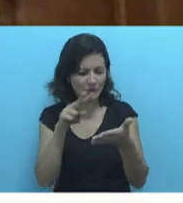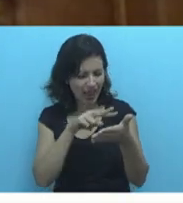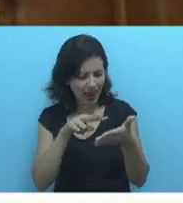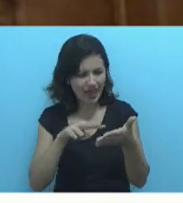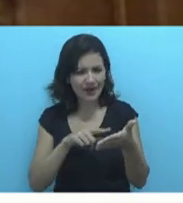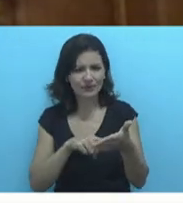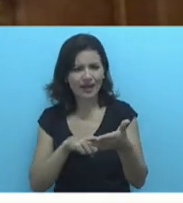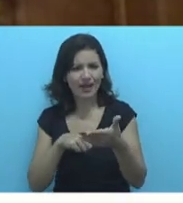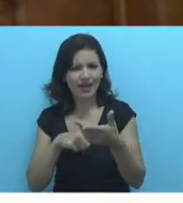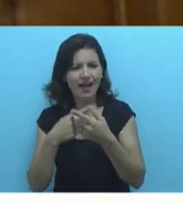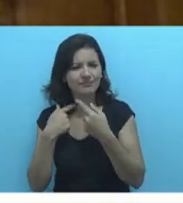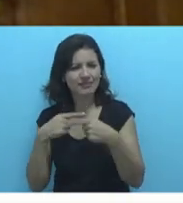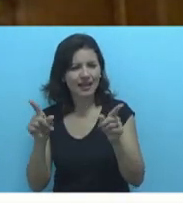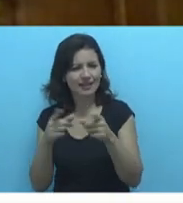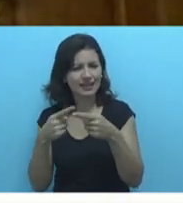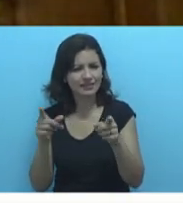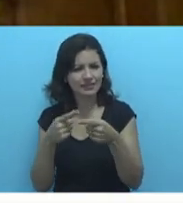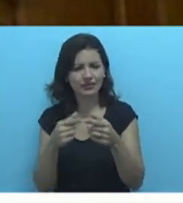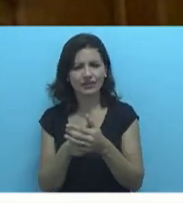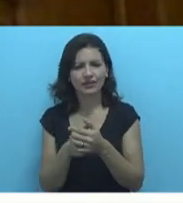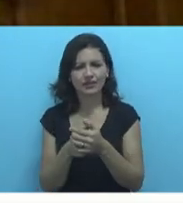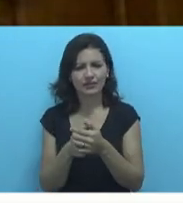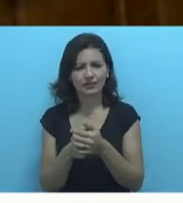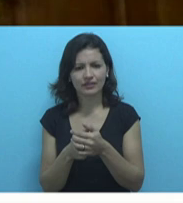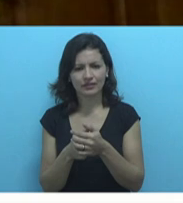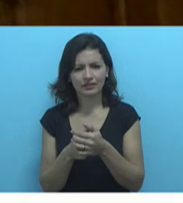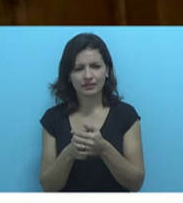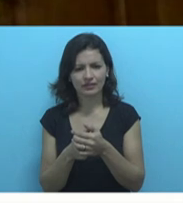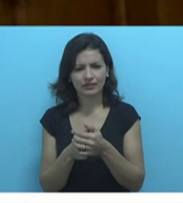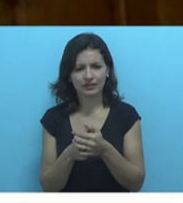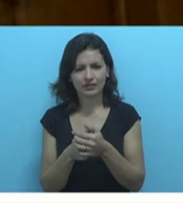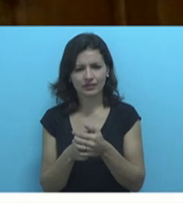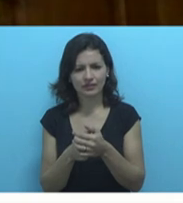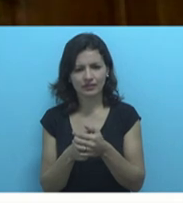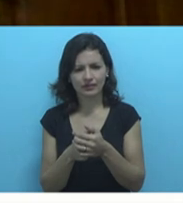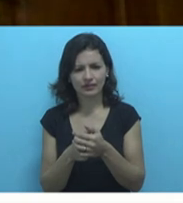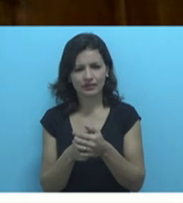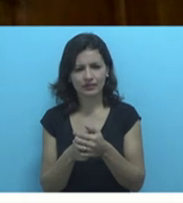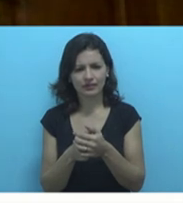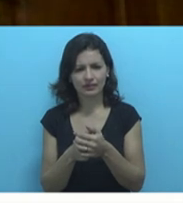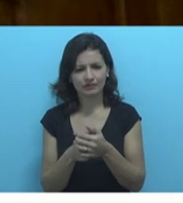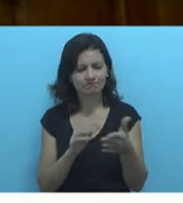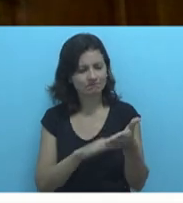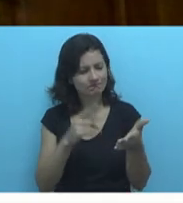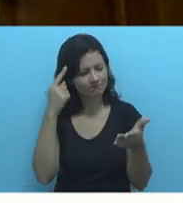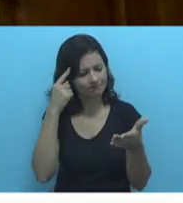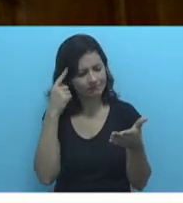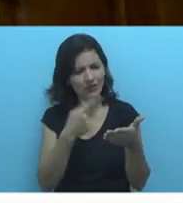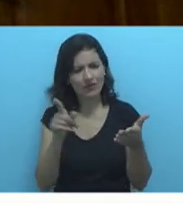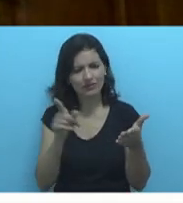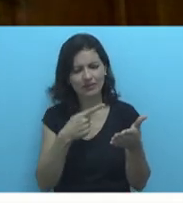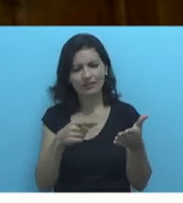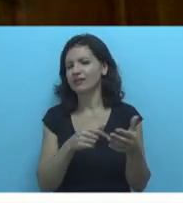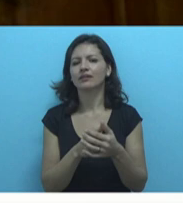una canción que desde que me enteré de la triste noticia que nos convoca, no para de resonar en mi cabeza y que he escuchado